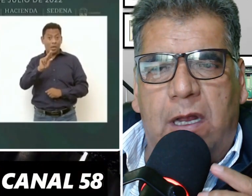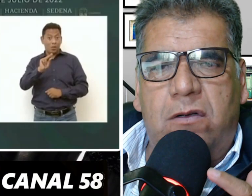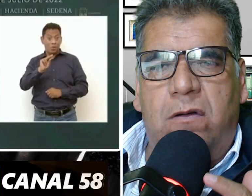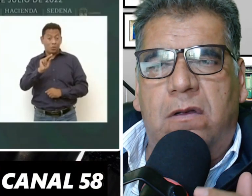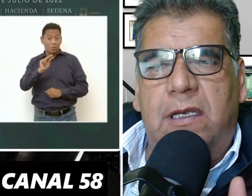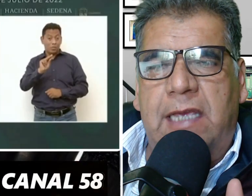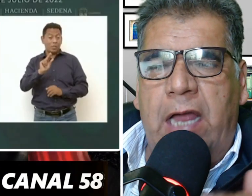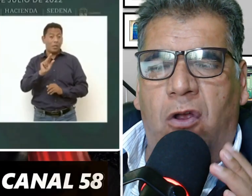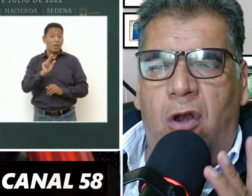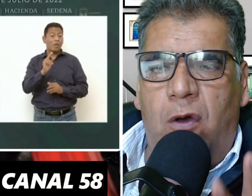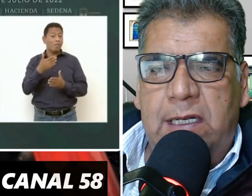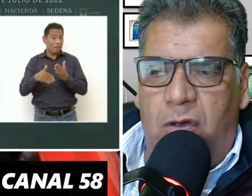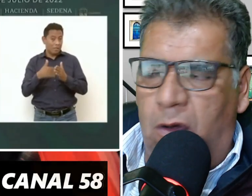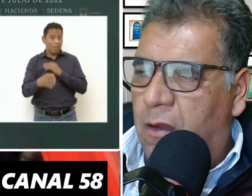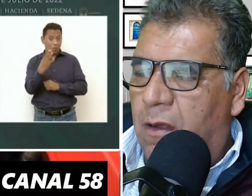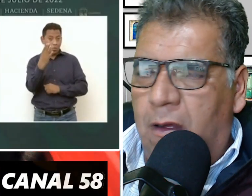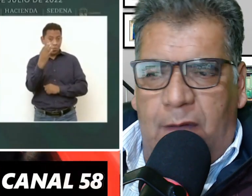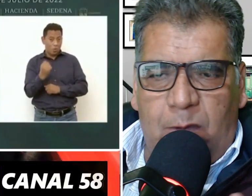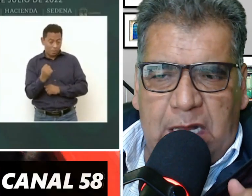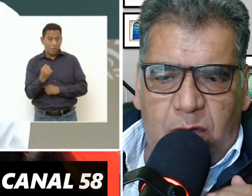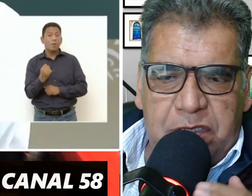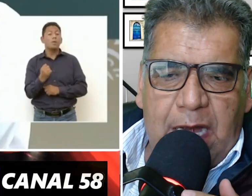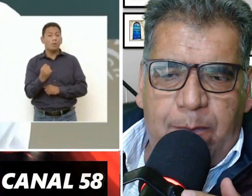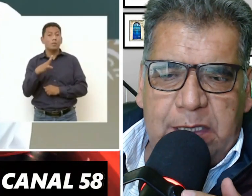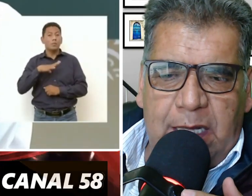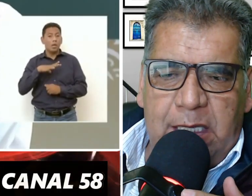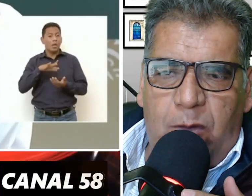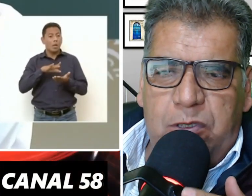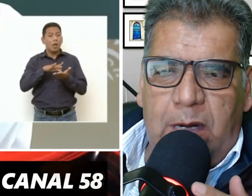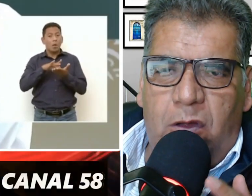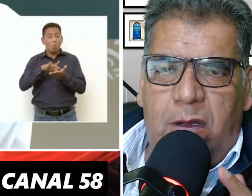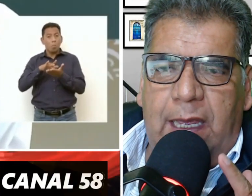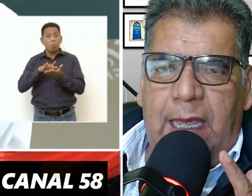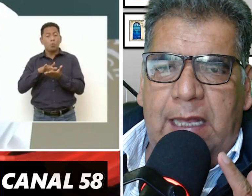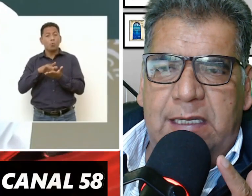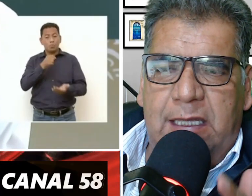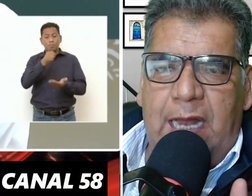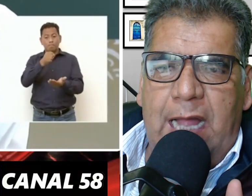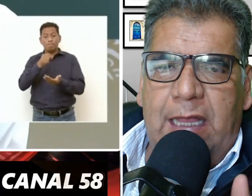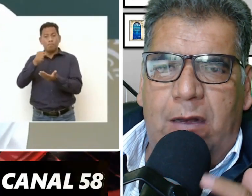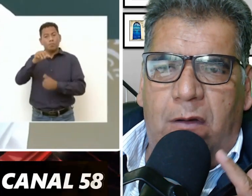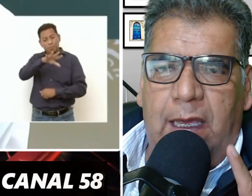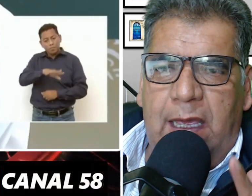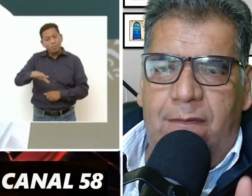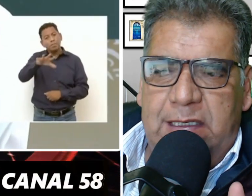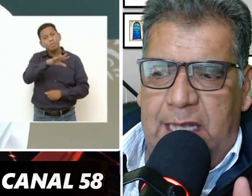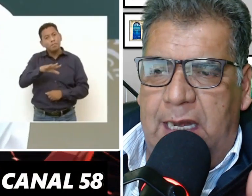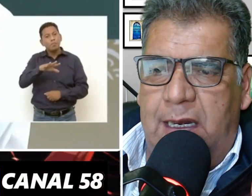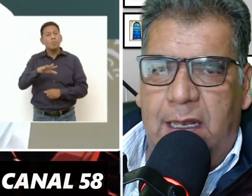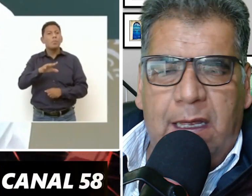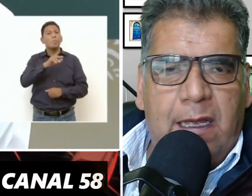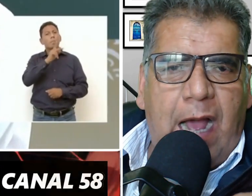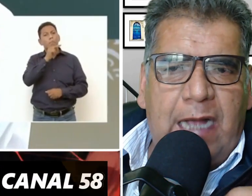Por eso ya no lo hizo. Vamos a escuchar al presidente López Obrador de qué se trata lo que iba a